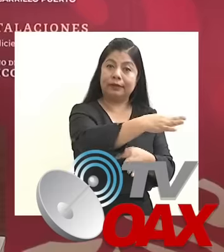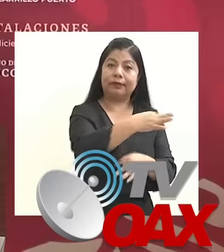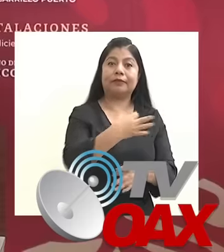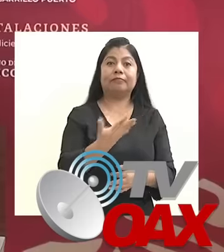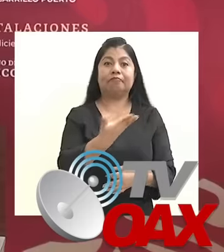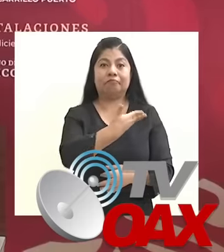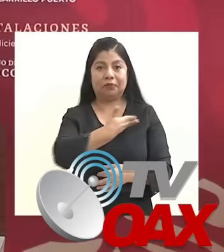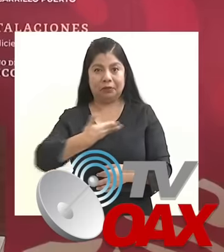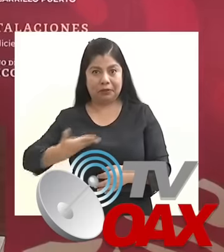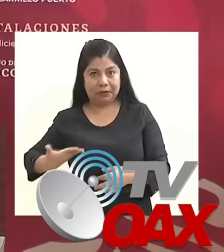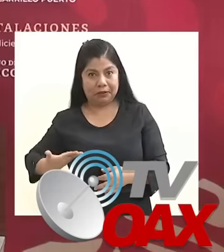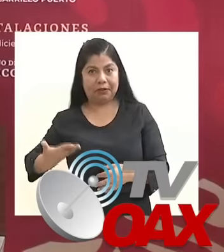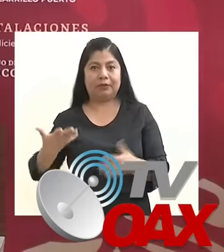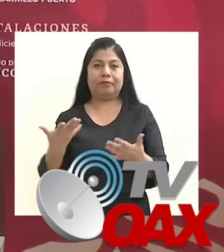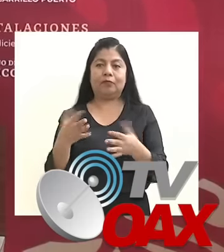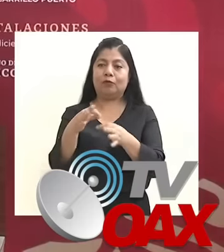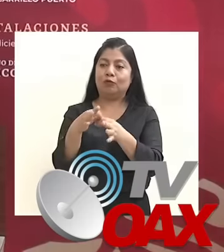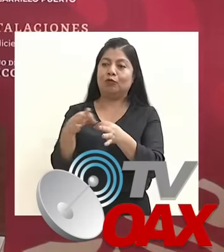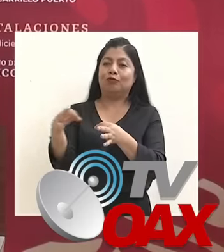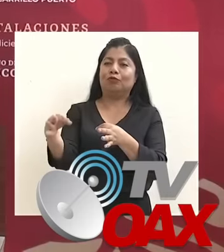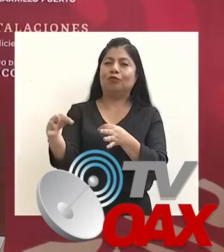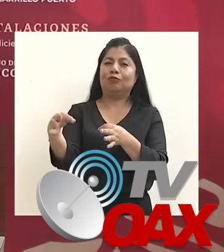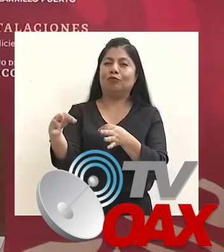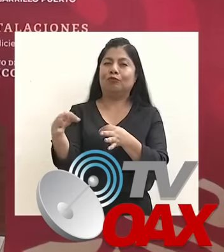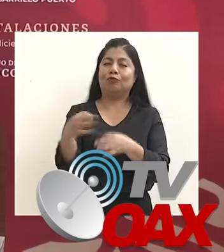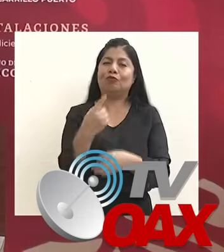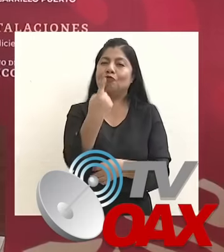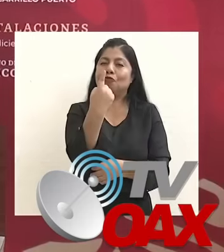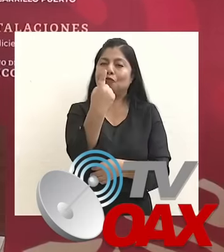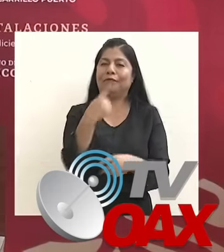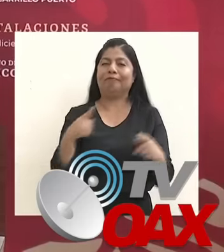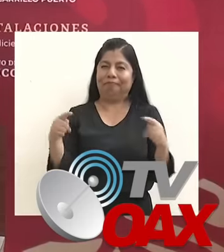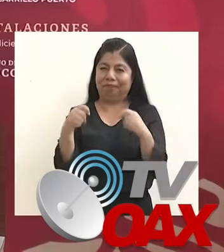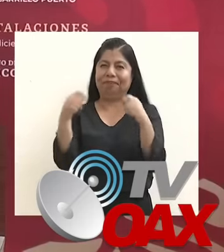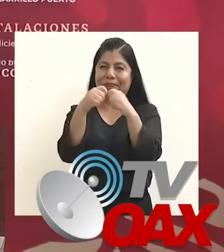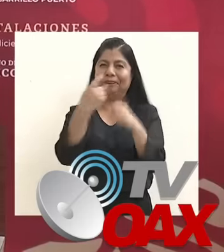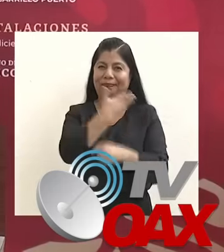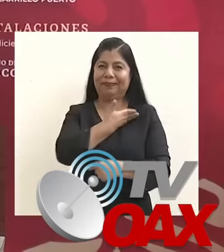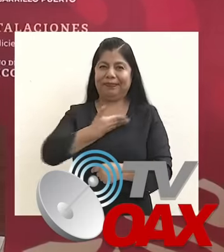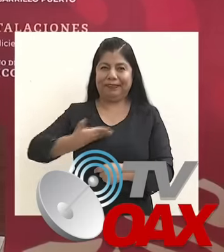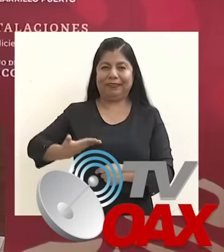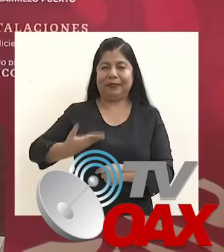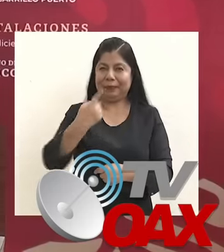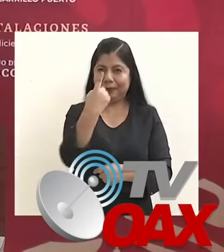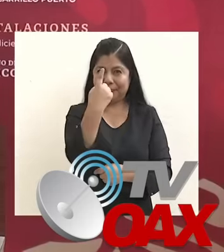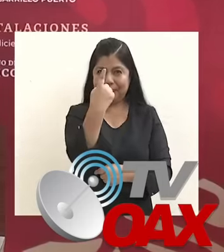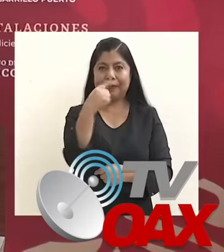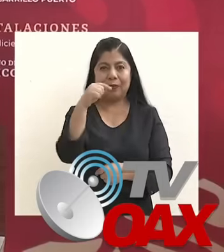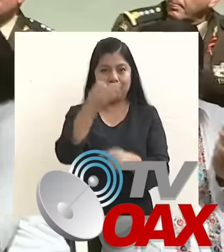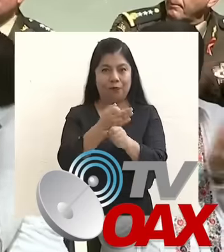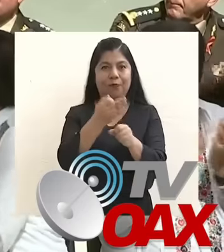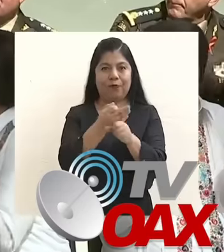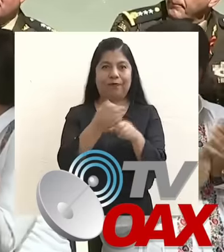Tulum, que nos ayudó mucho. Presidente municipal, está aquí con nosotros.